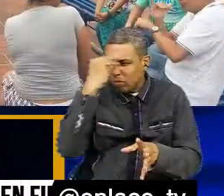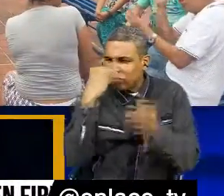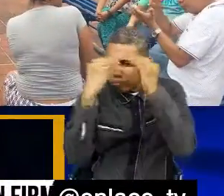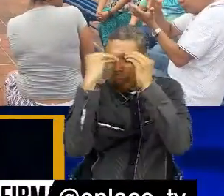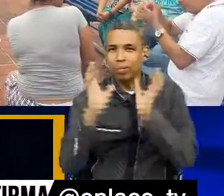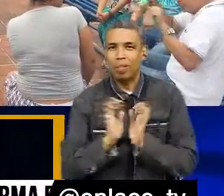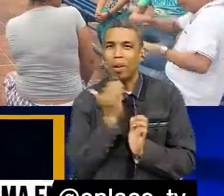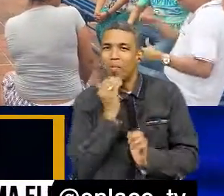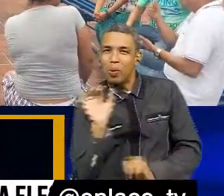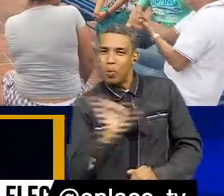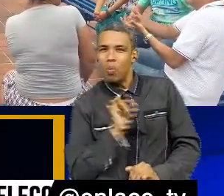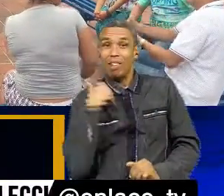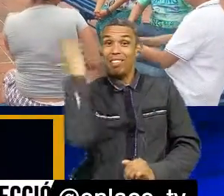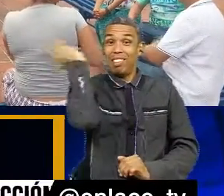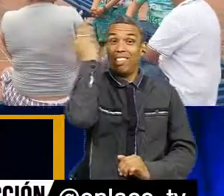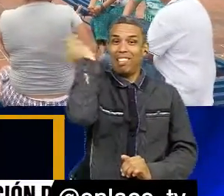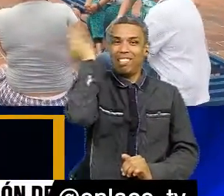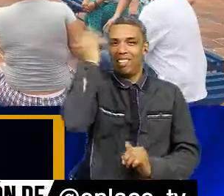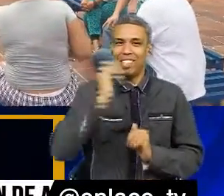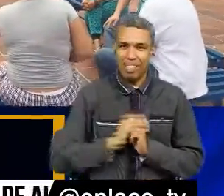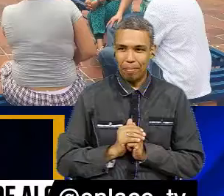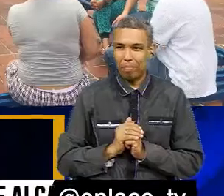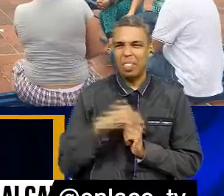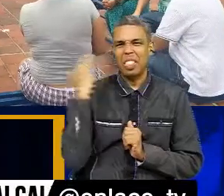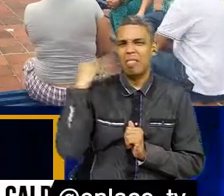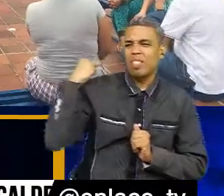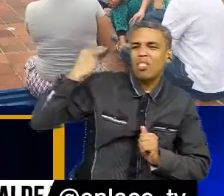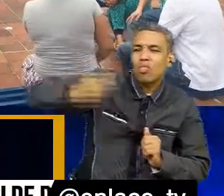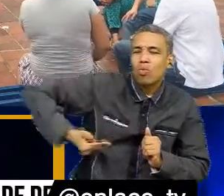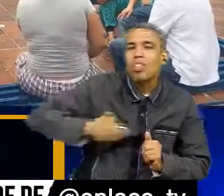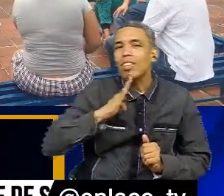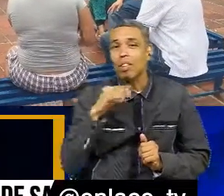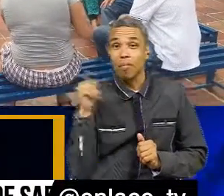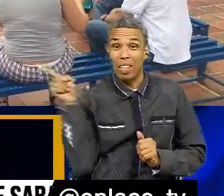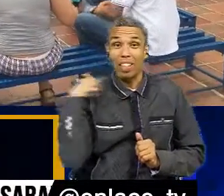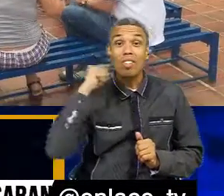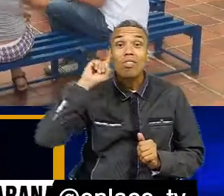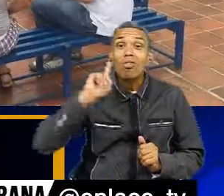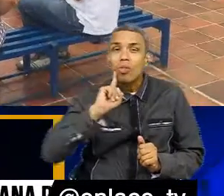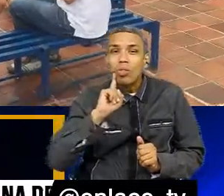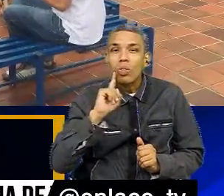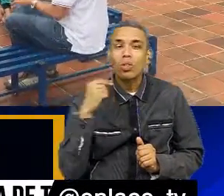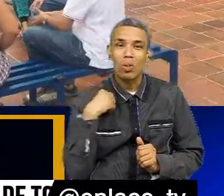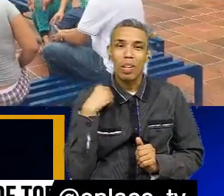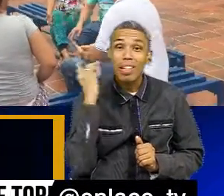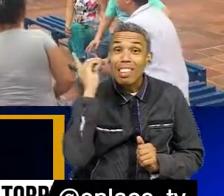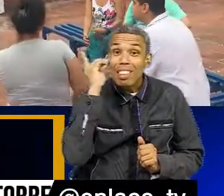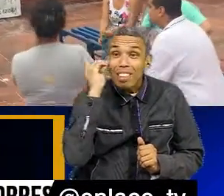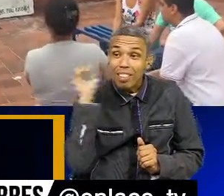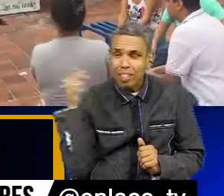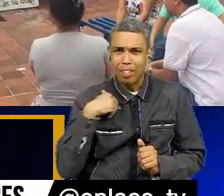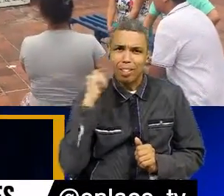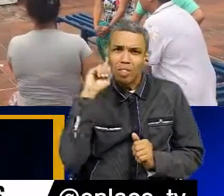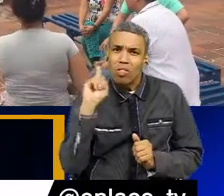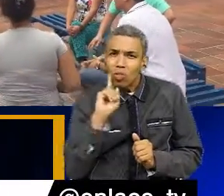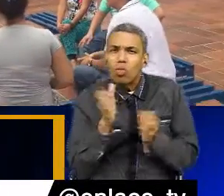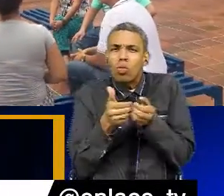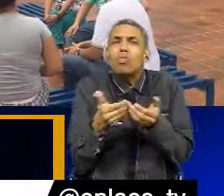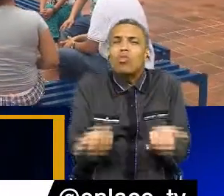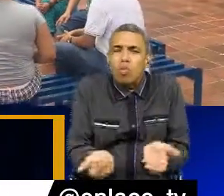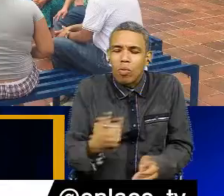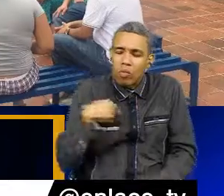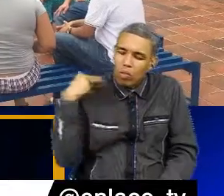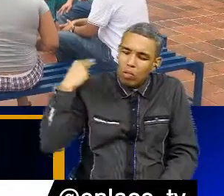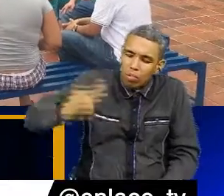nos relata la historia de Dani Graciani, que es un usuario de lengua de señas, y nos cuenta cómo es su vida